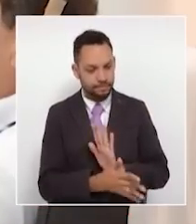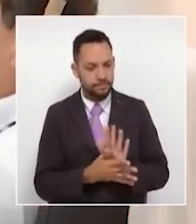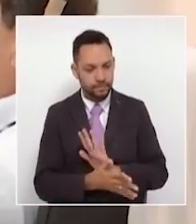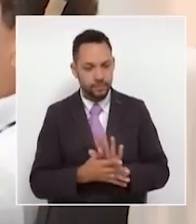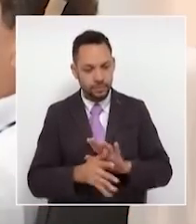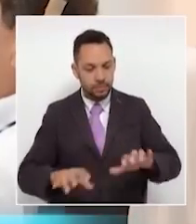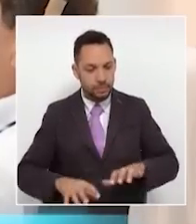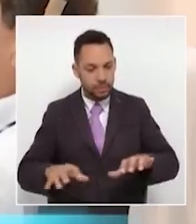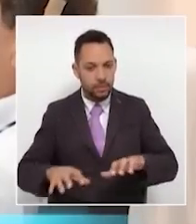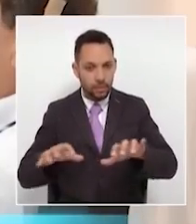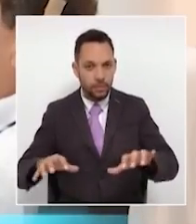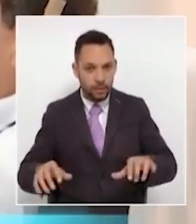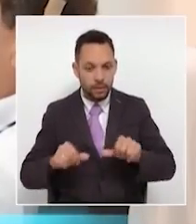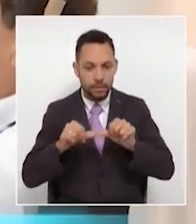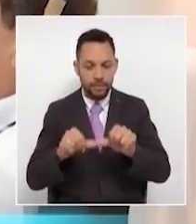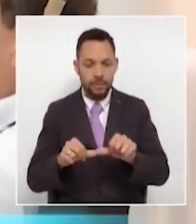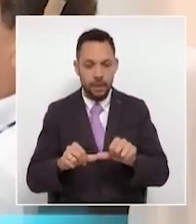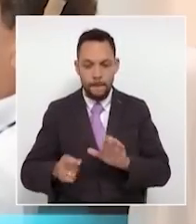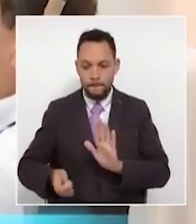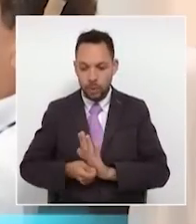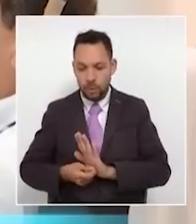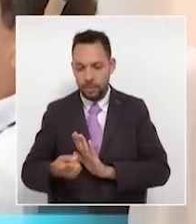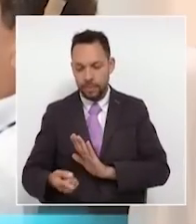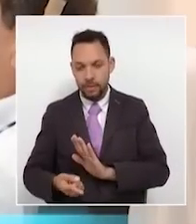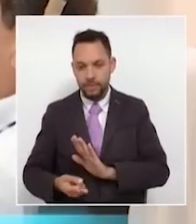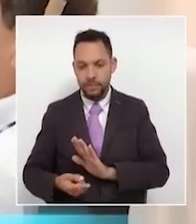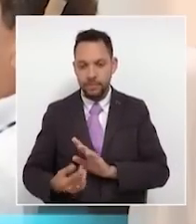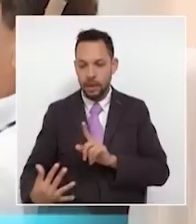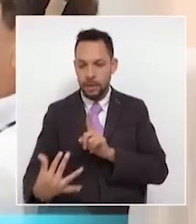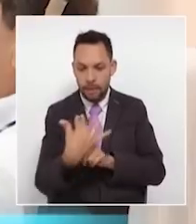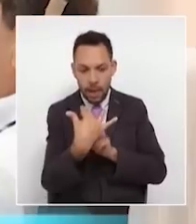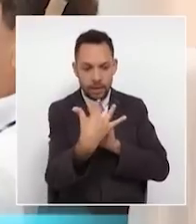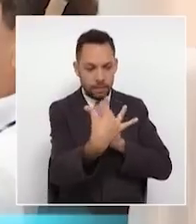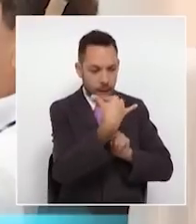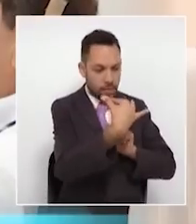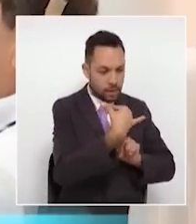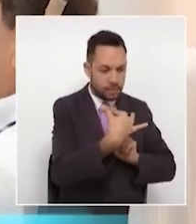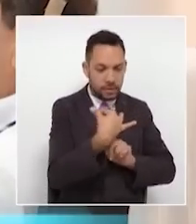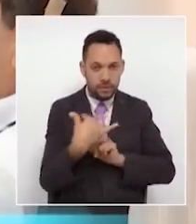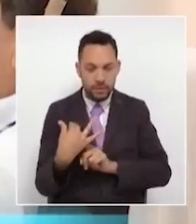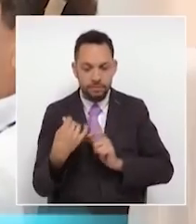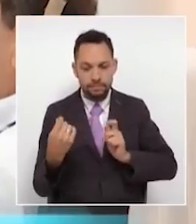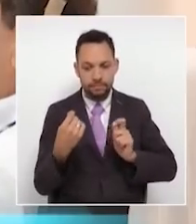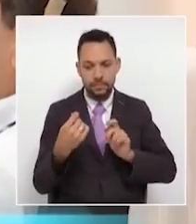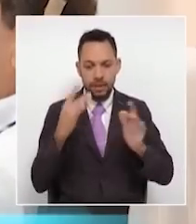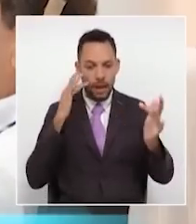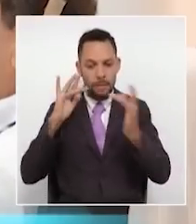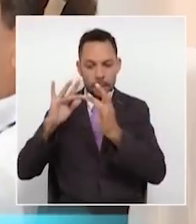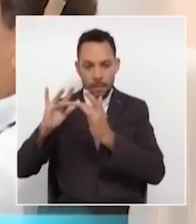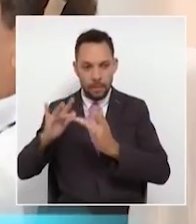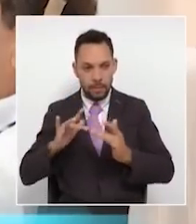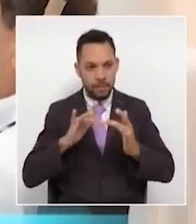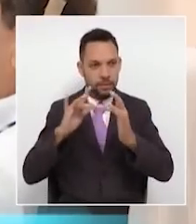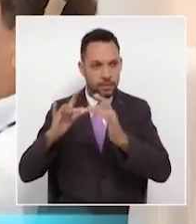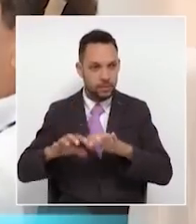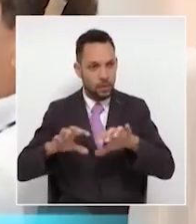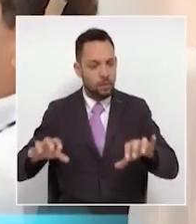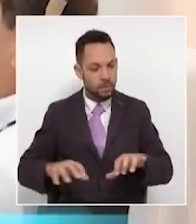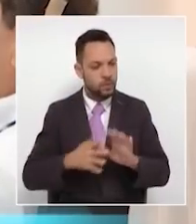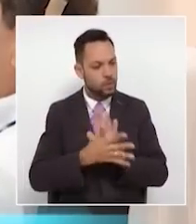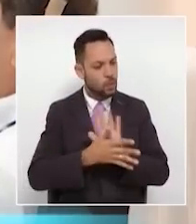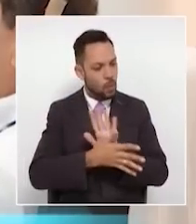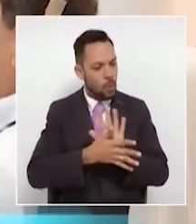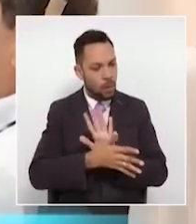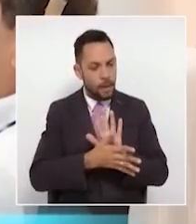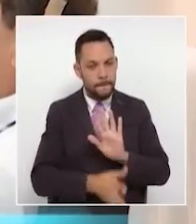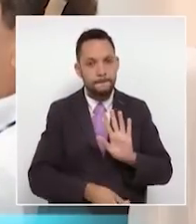como decía el doctor se van a ver afectados los neurotransmisores los neurotransmisores son como esa información